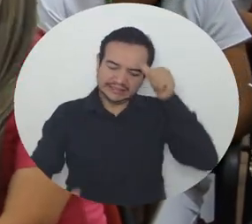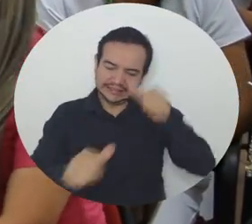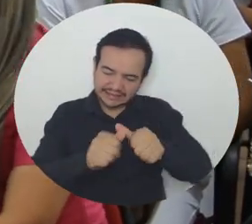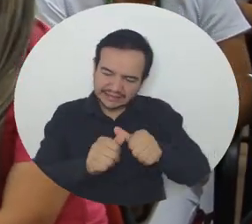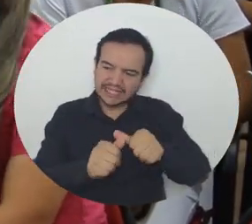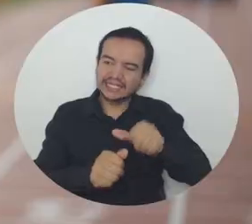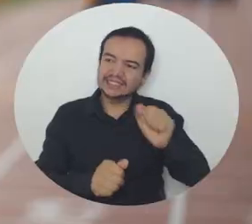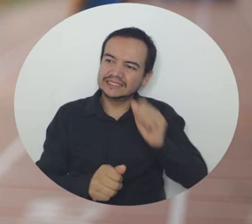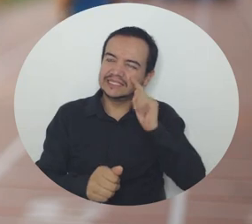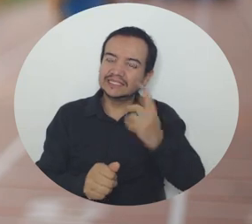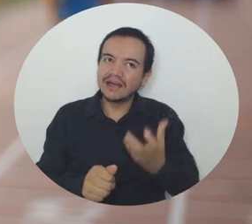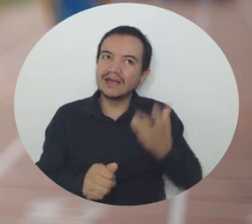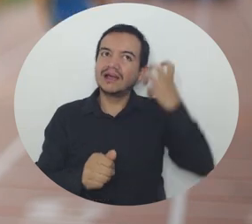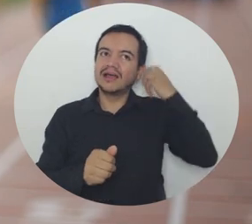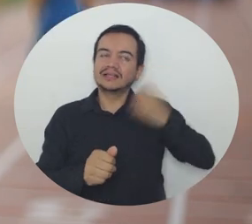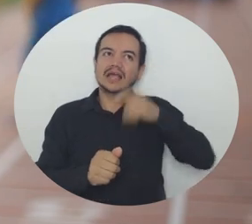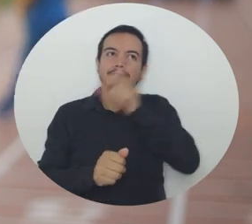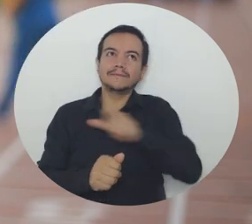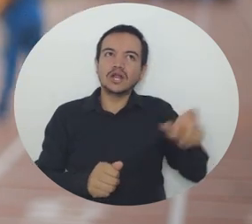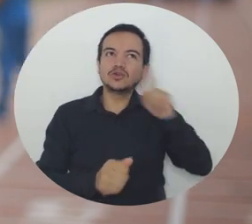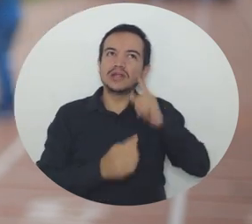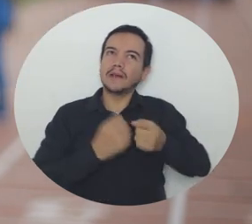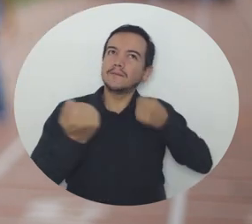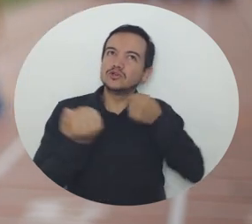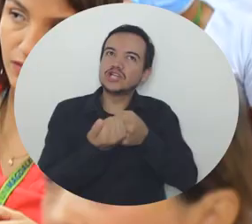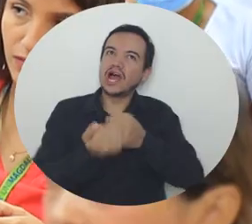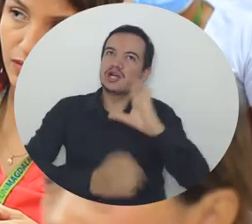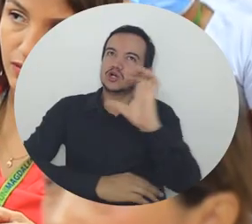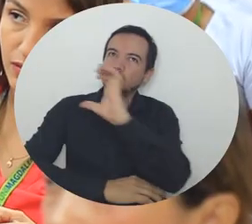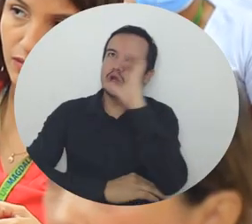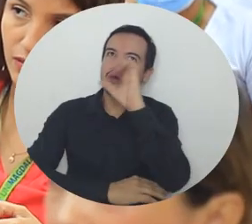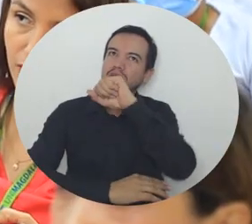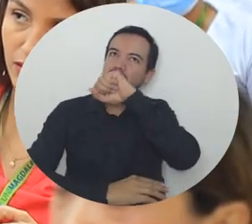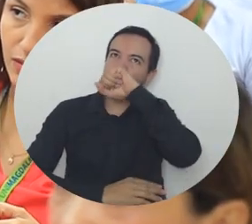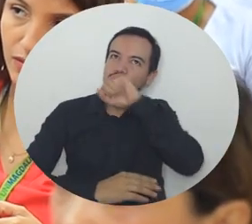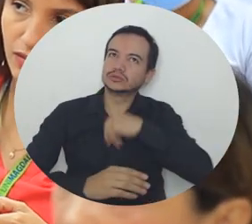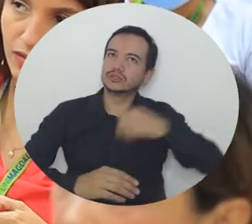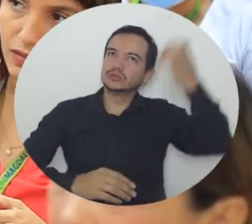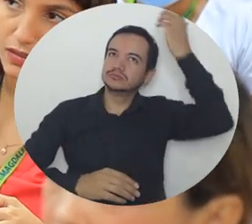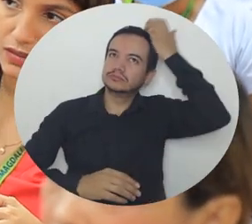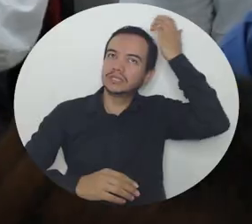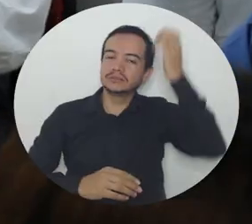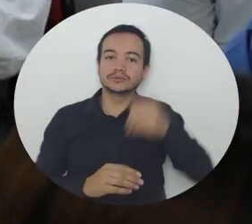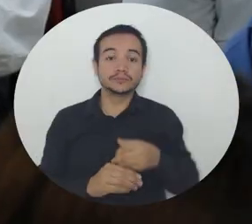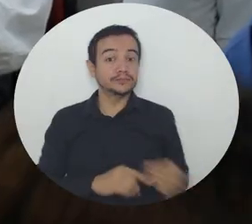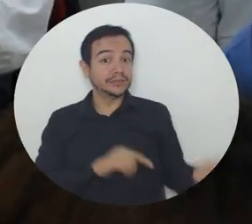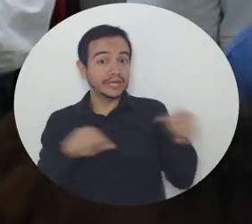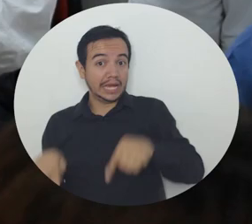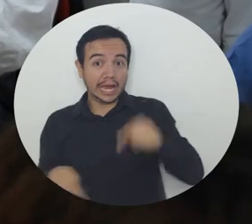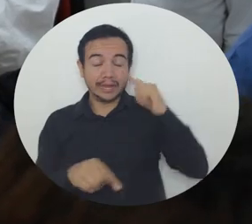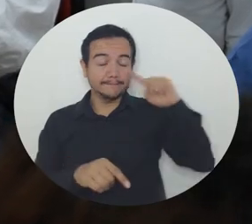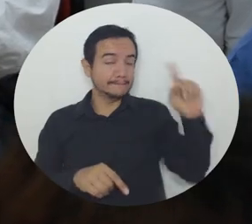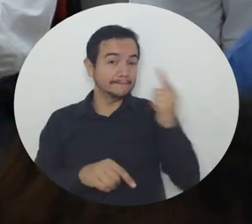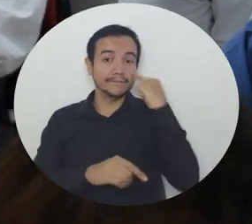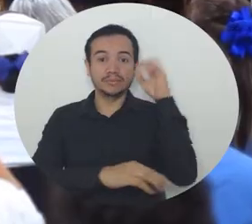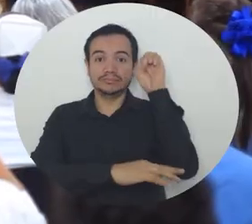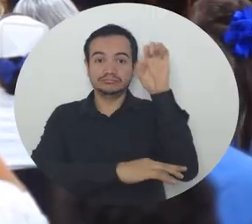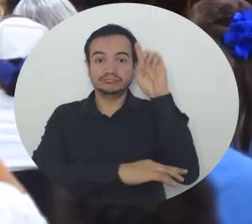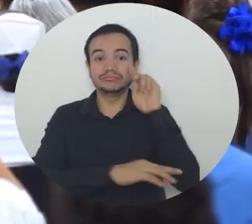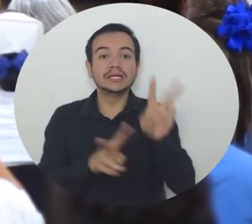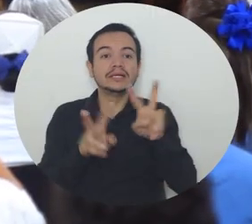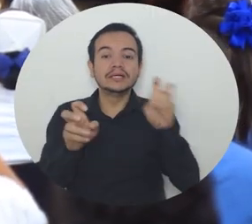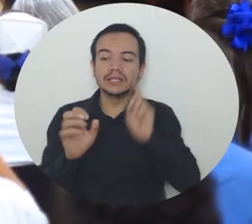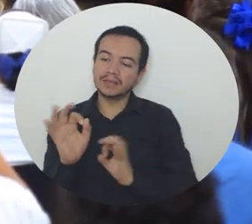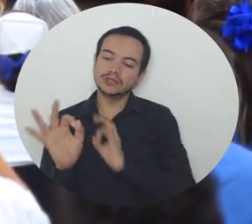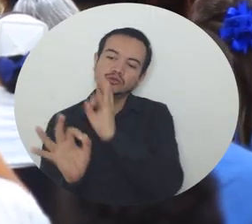recordemos esas personas que sirvieron en algún momento a su patria. Durante la celebración se realizó el primer seminario denominado El cuidado de